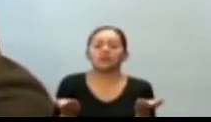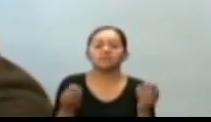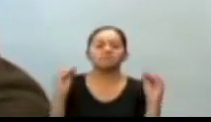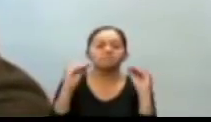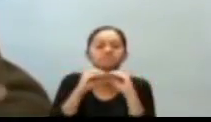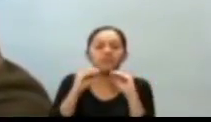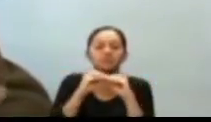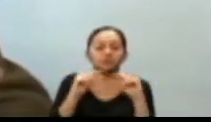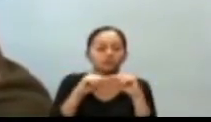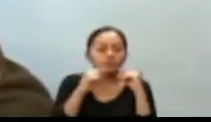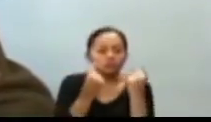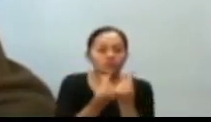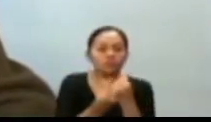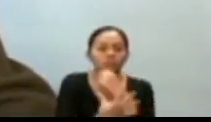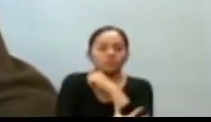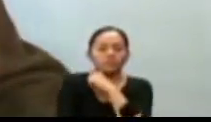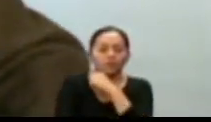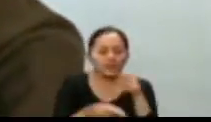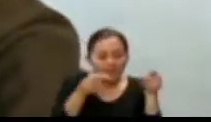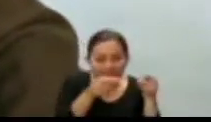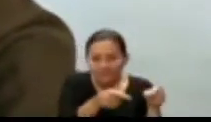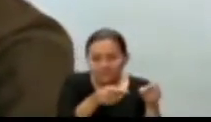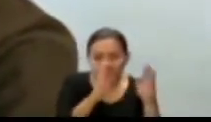favorecer a los sectores más pobres.